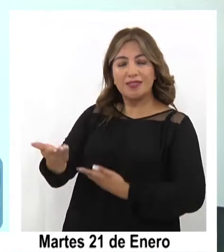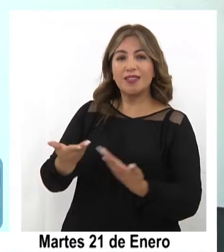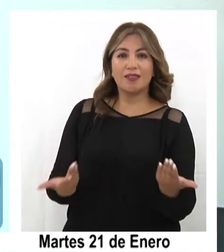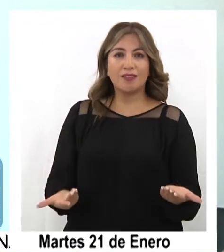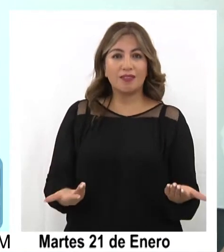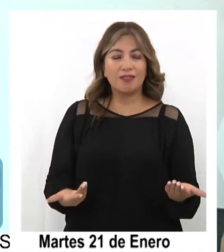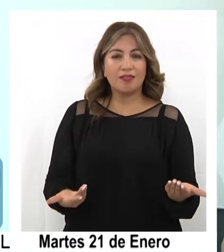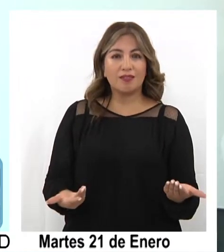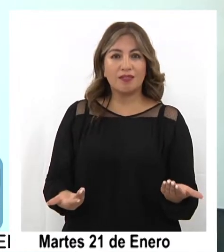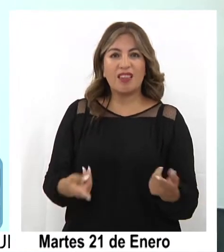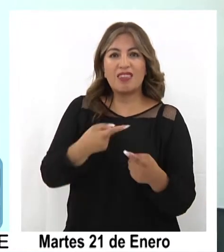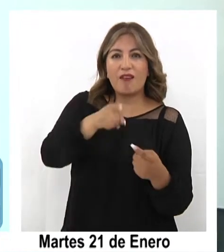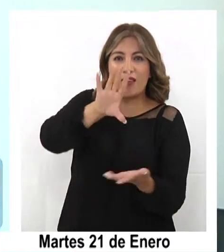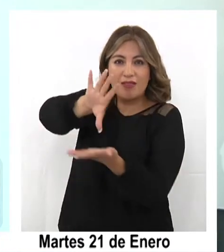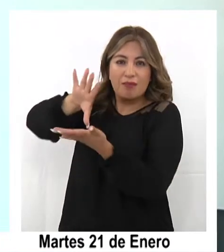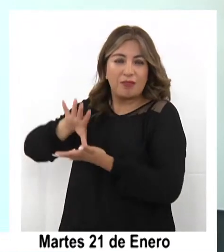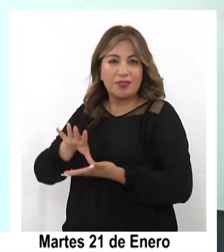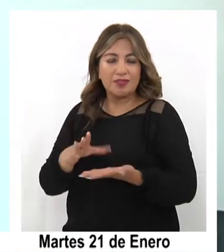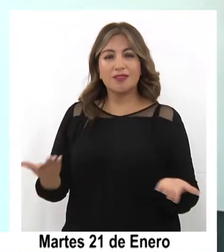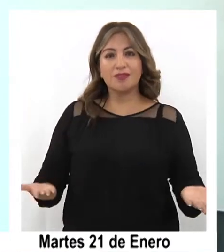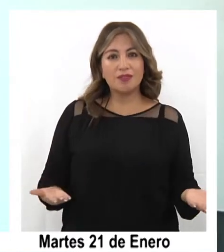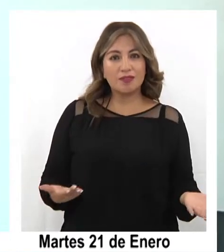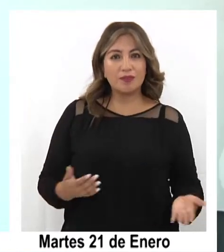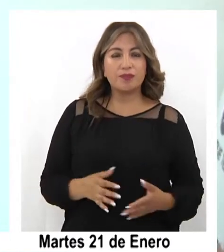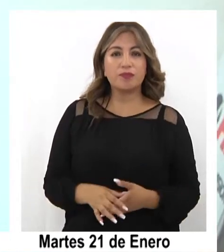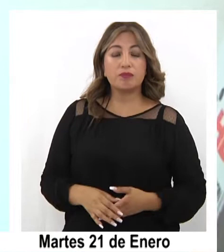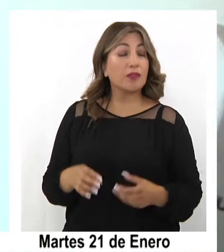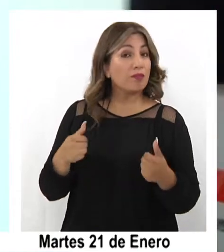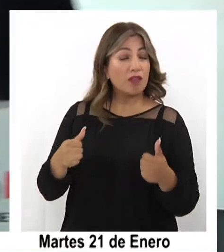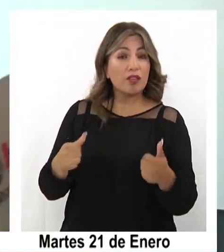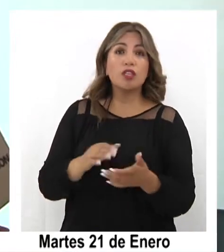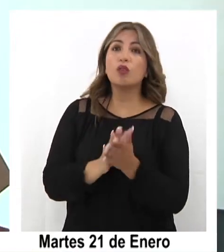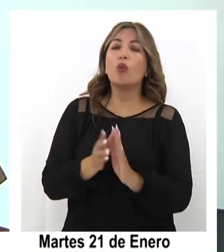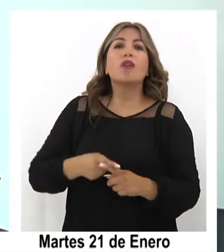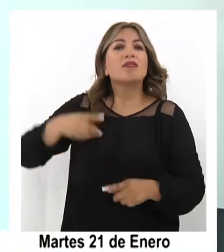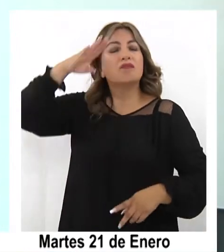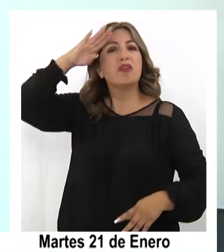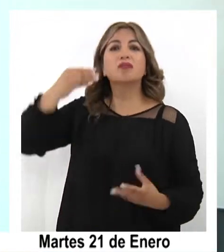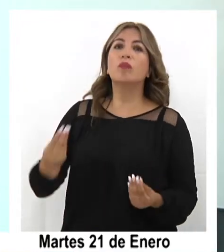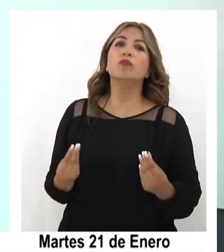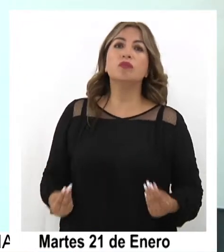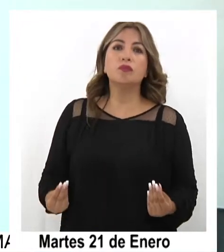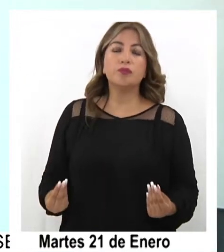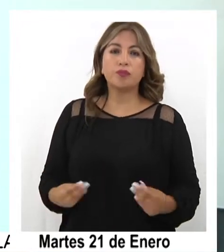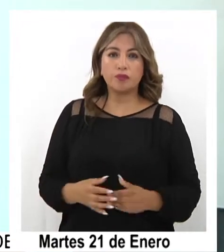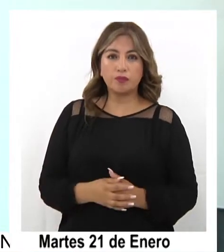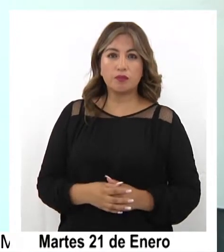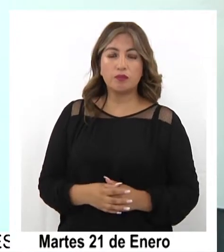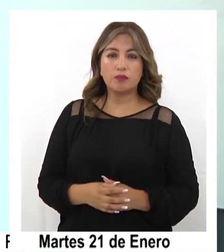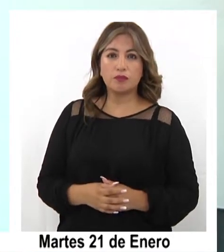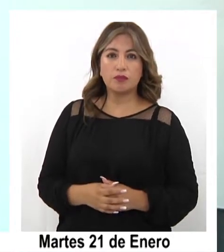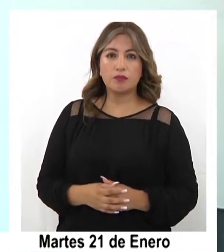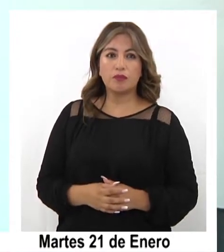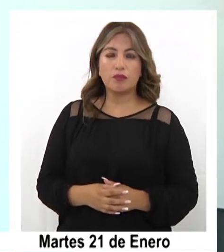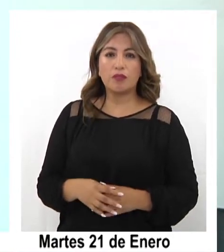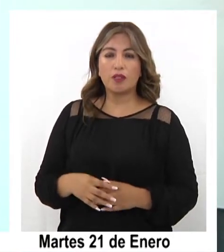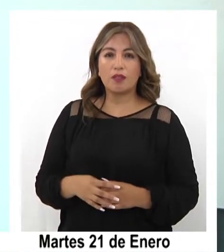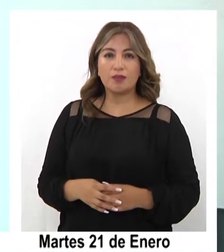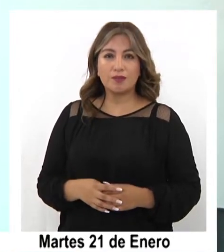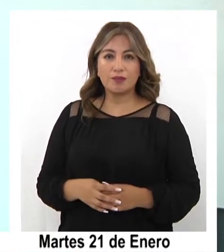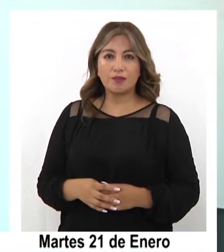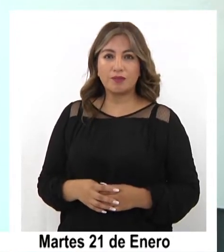otros compañeros de, no sé, tal vez de diferentes nacionalidades? Bien, bien, ha sido una experiencia muy buena porque